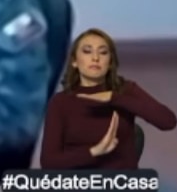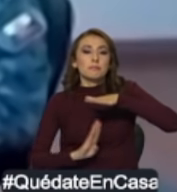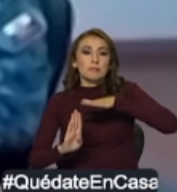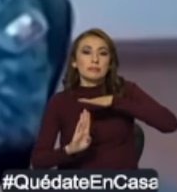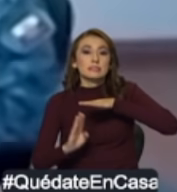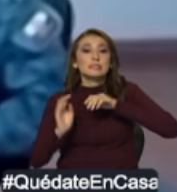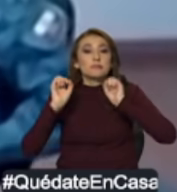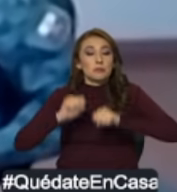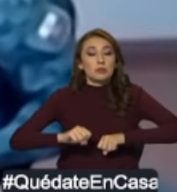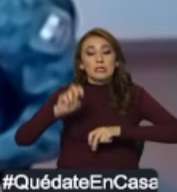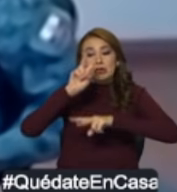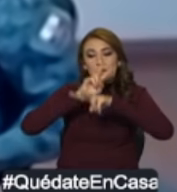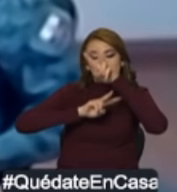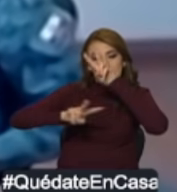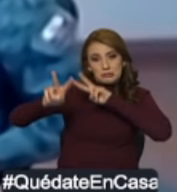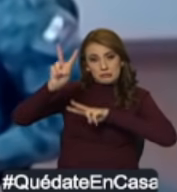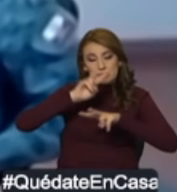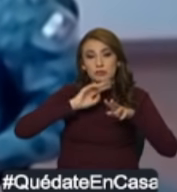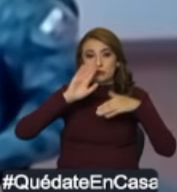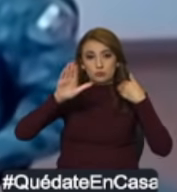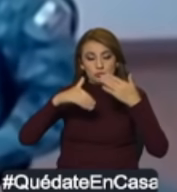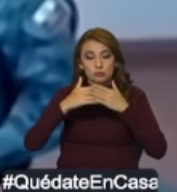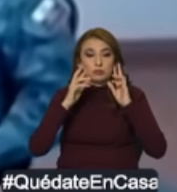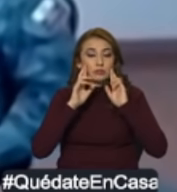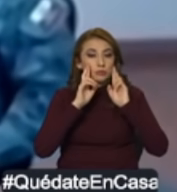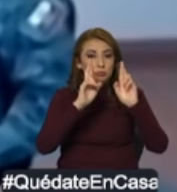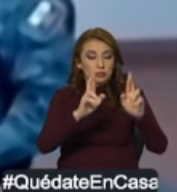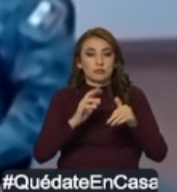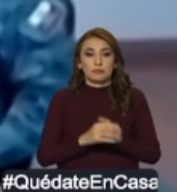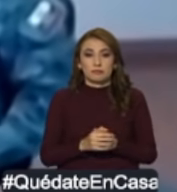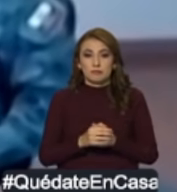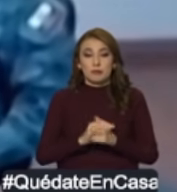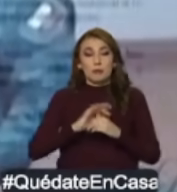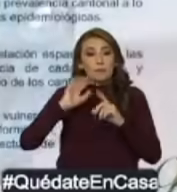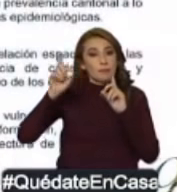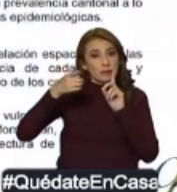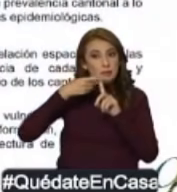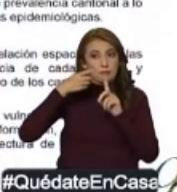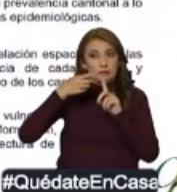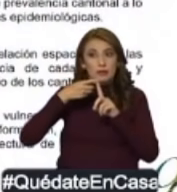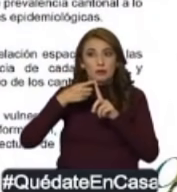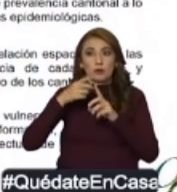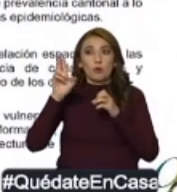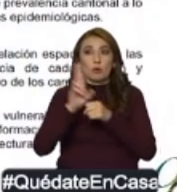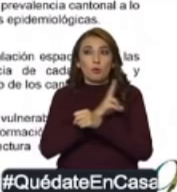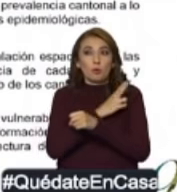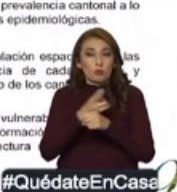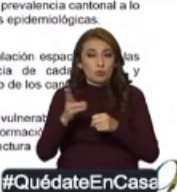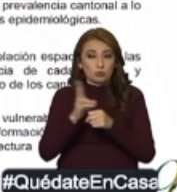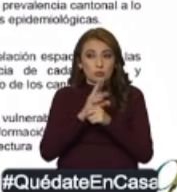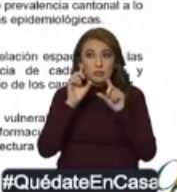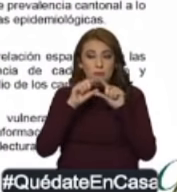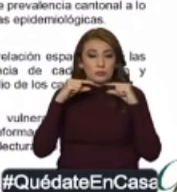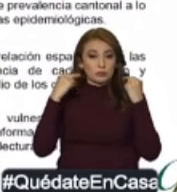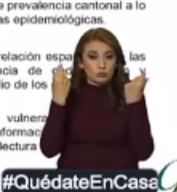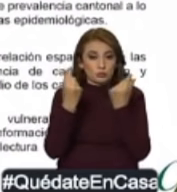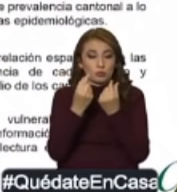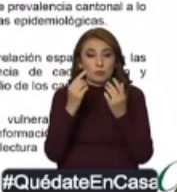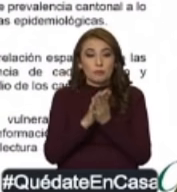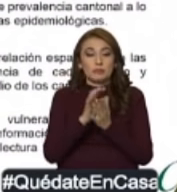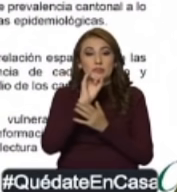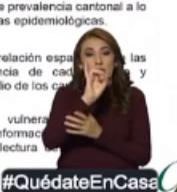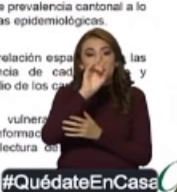realizar este estudio temporoespacial. En primer lugar, hemos utilizado insumos de población proyectada por el INEC al